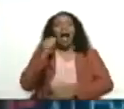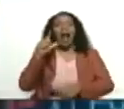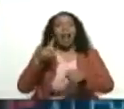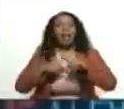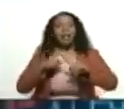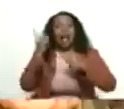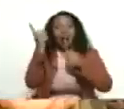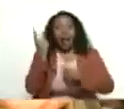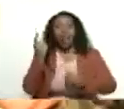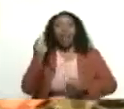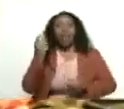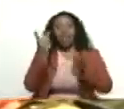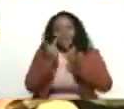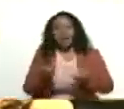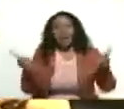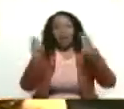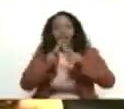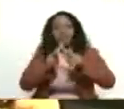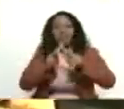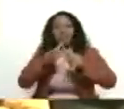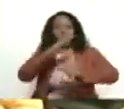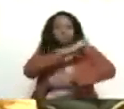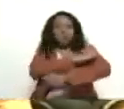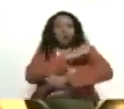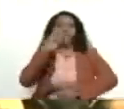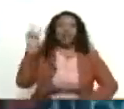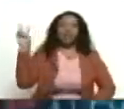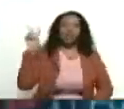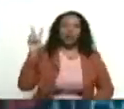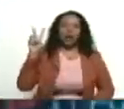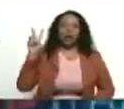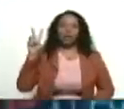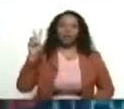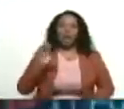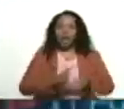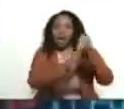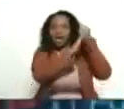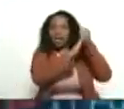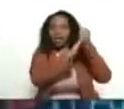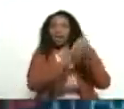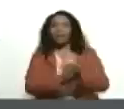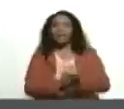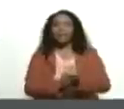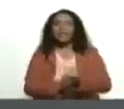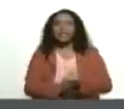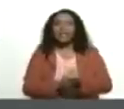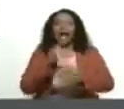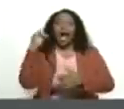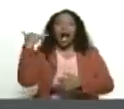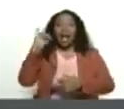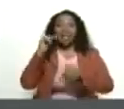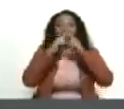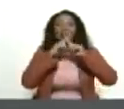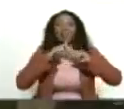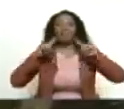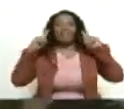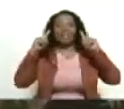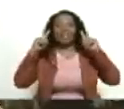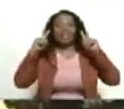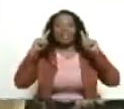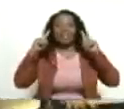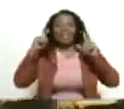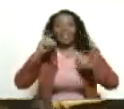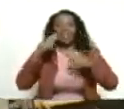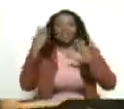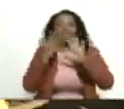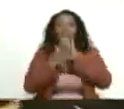valiente capitán venezolano. Aquí estaremos con Alex, con su sonrisa, con su verbo y